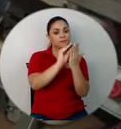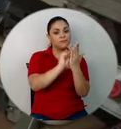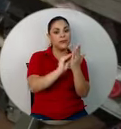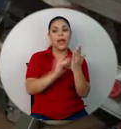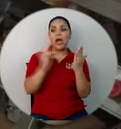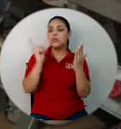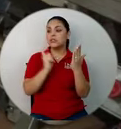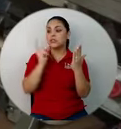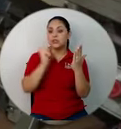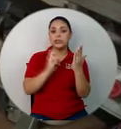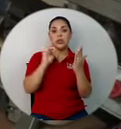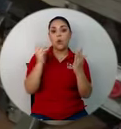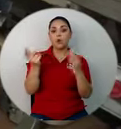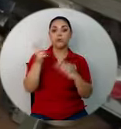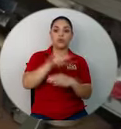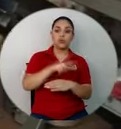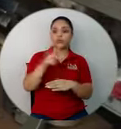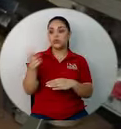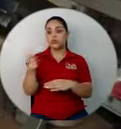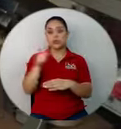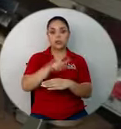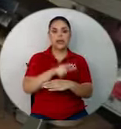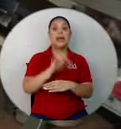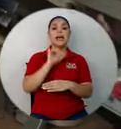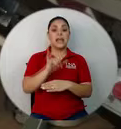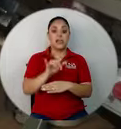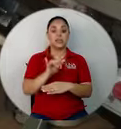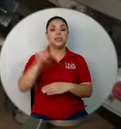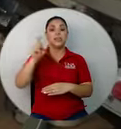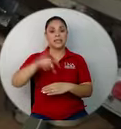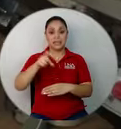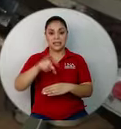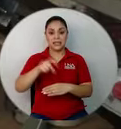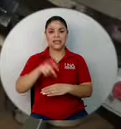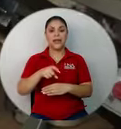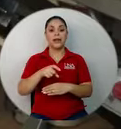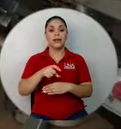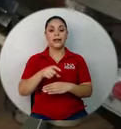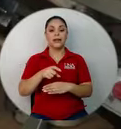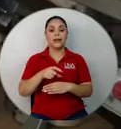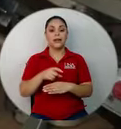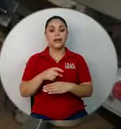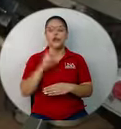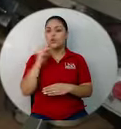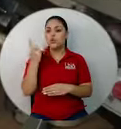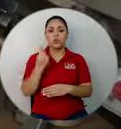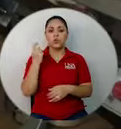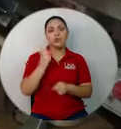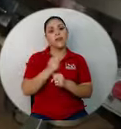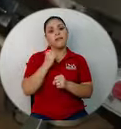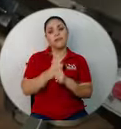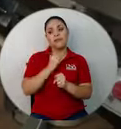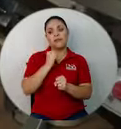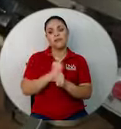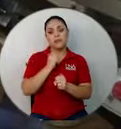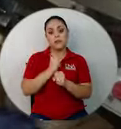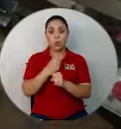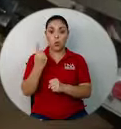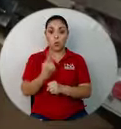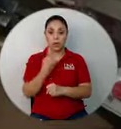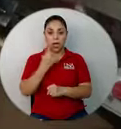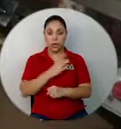prácticamente disminuyen. Y no por el desempeño, voy a decir yo, como única condición, no, sino que aunque